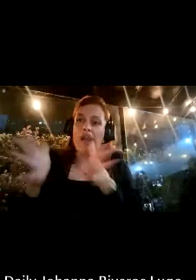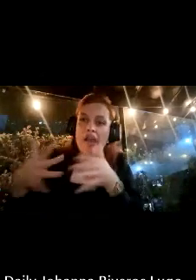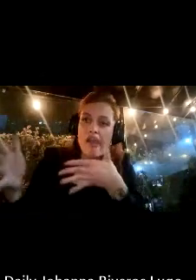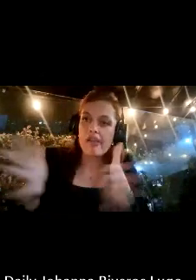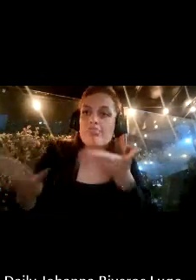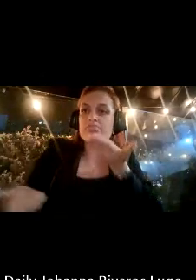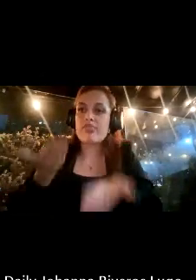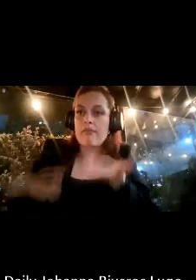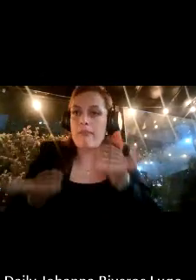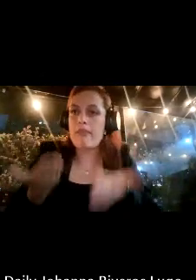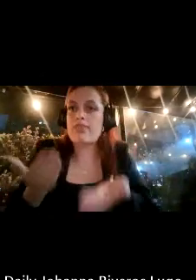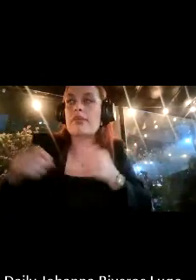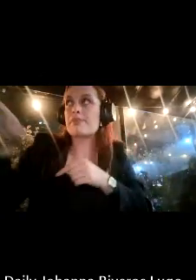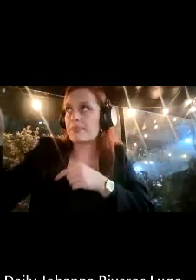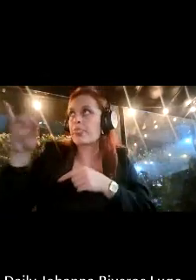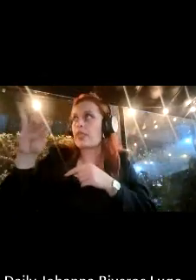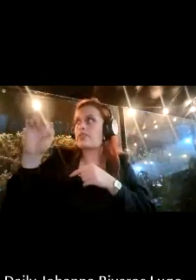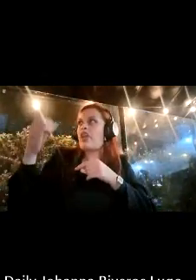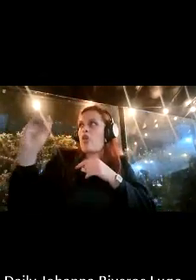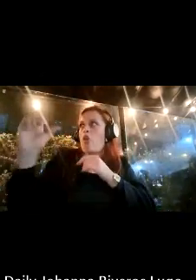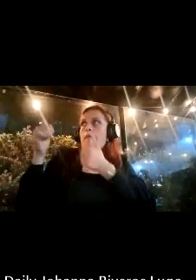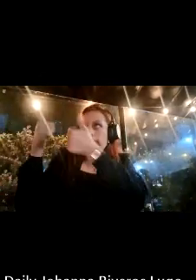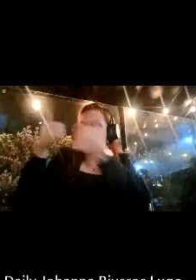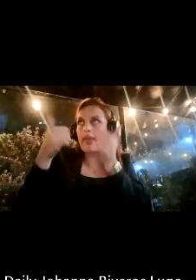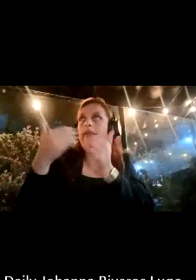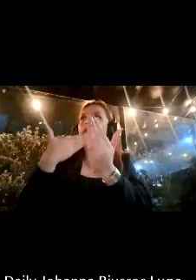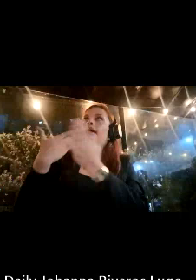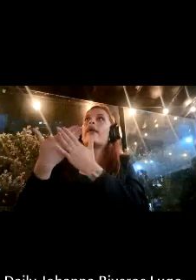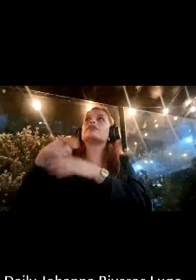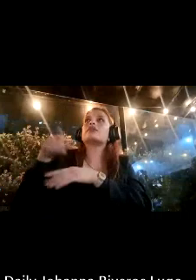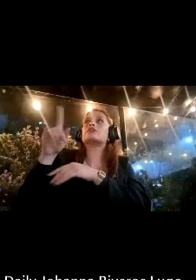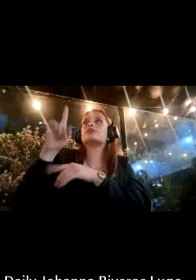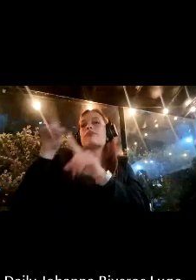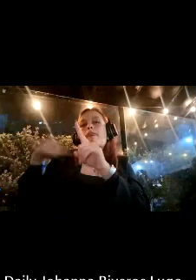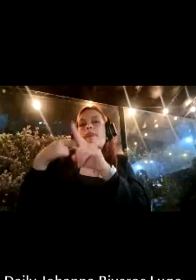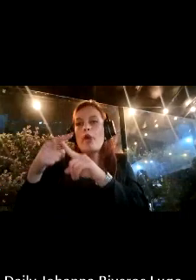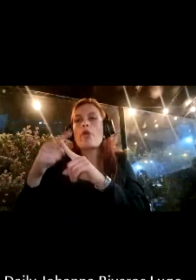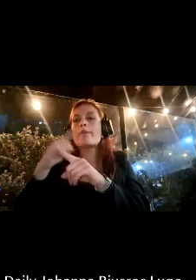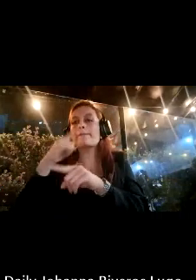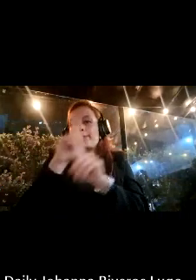Diego. Gracias por responder la pregunta.